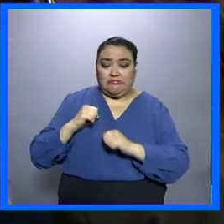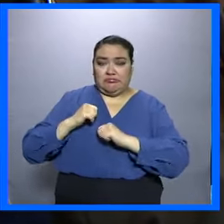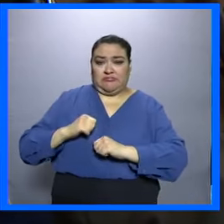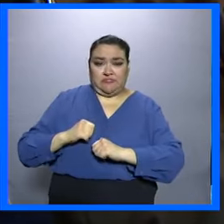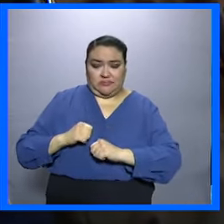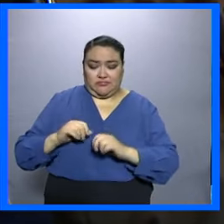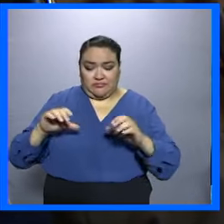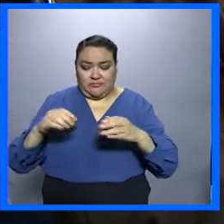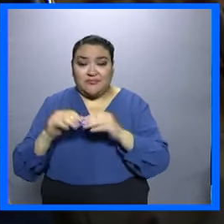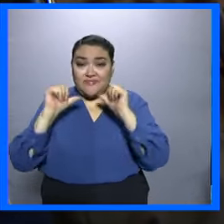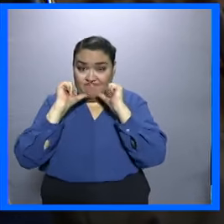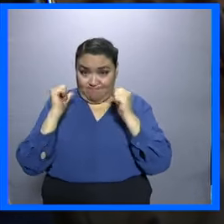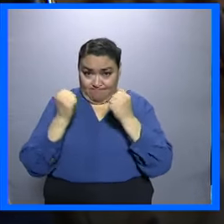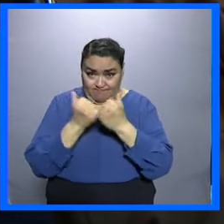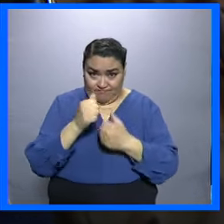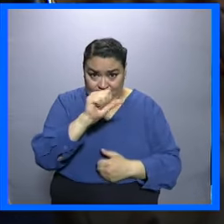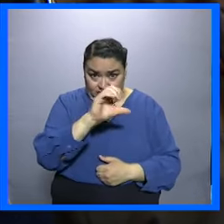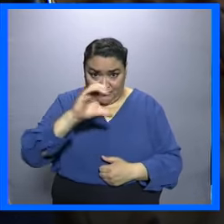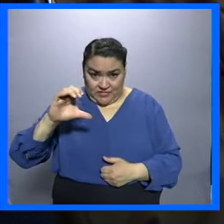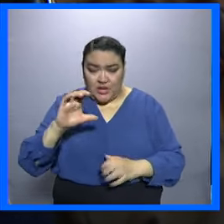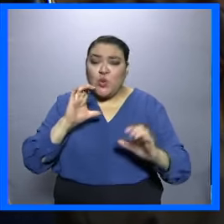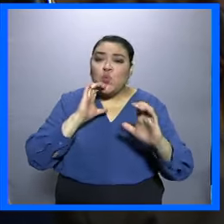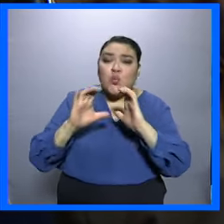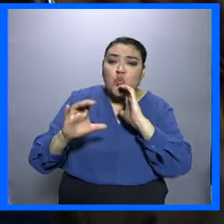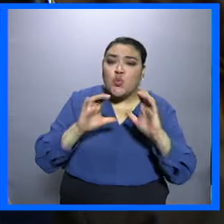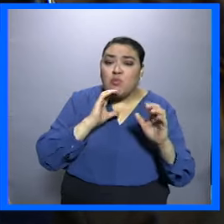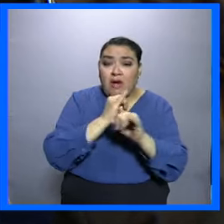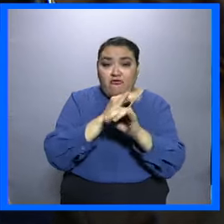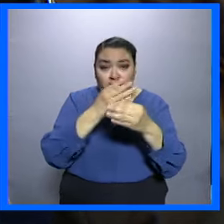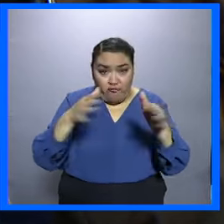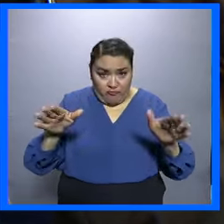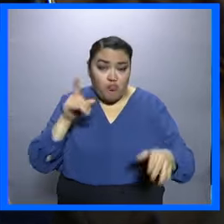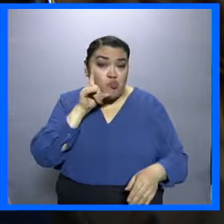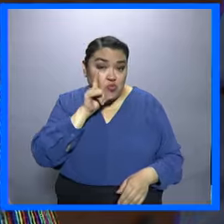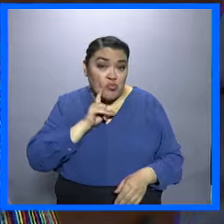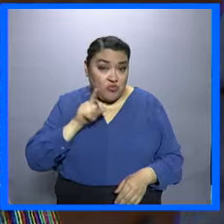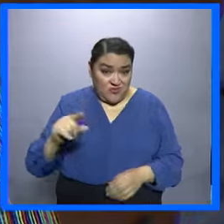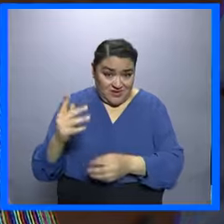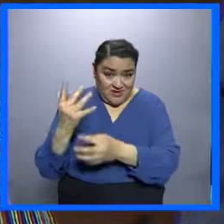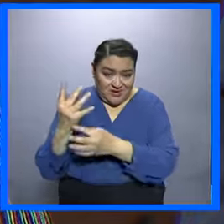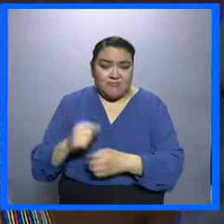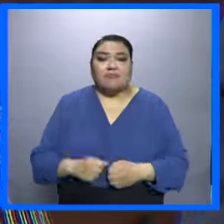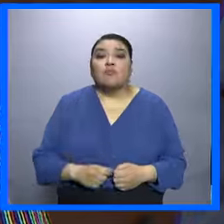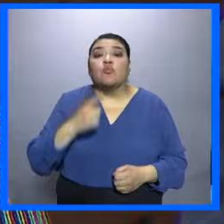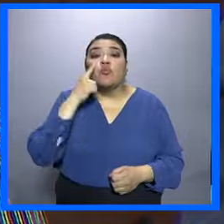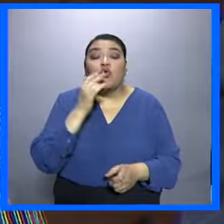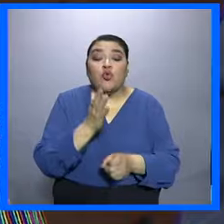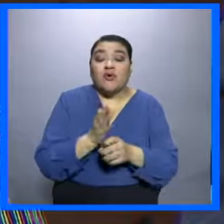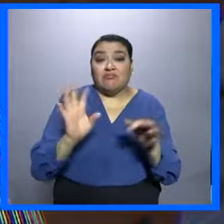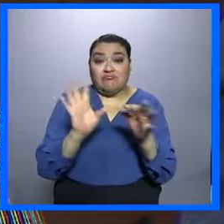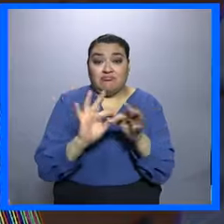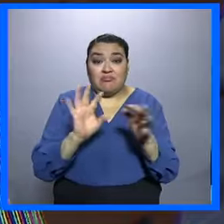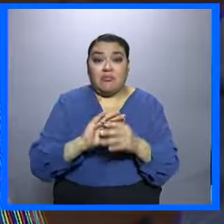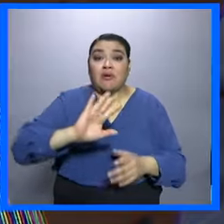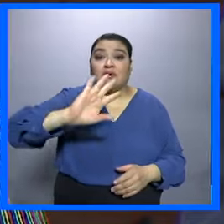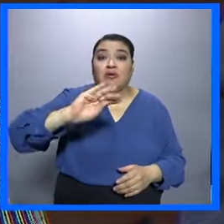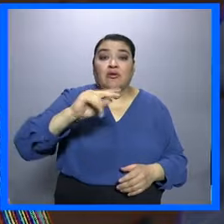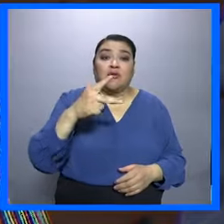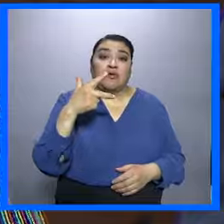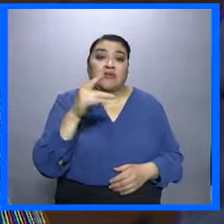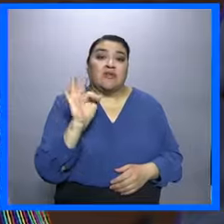de la Asociación Civil Comunicación e Información de la Mujer. Hablamos del 98% de